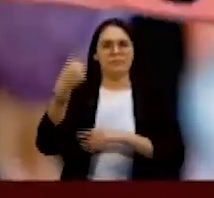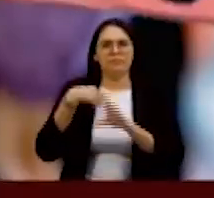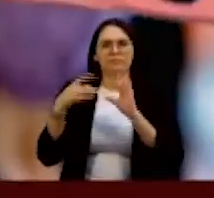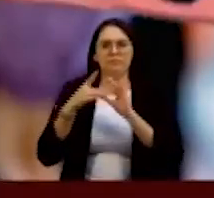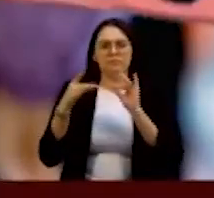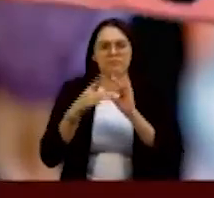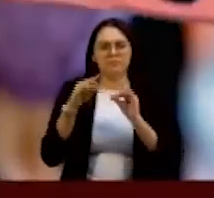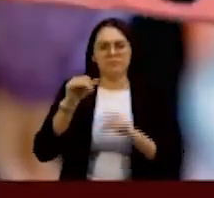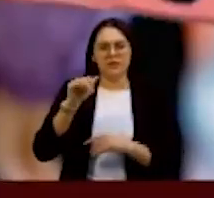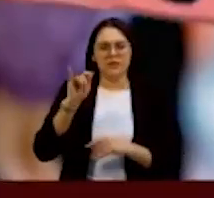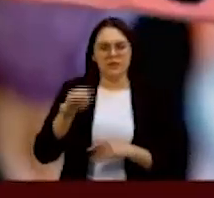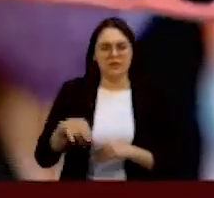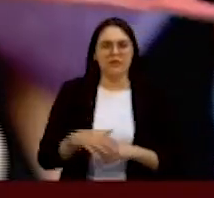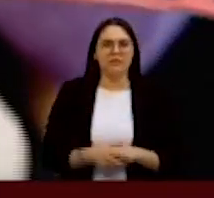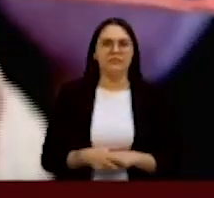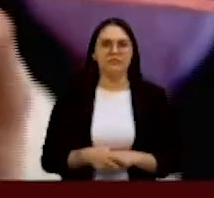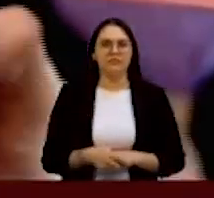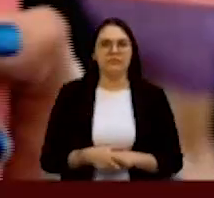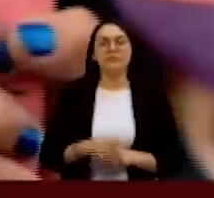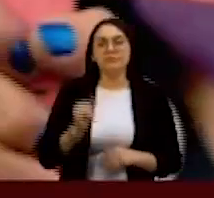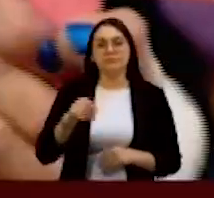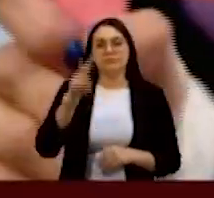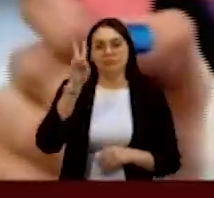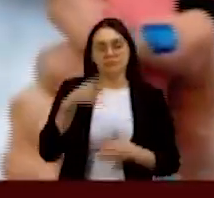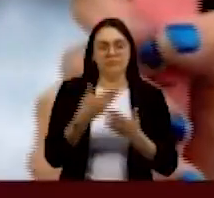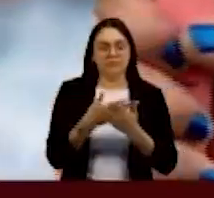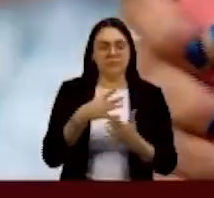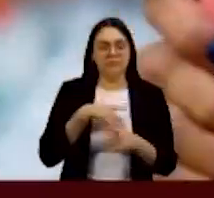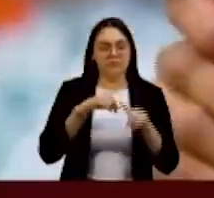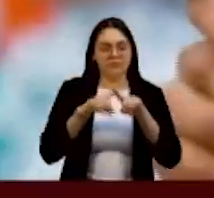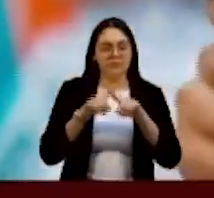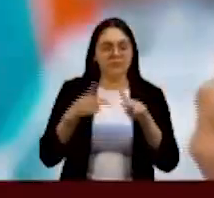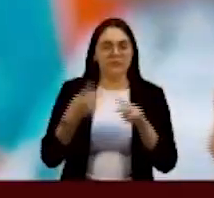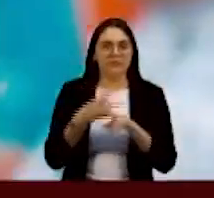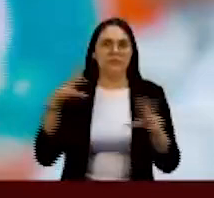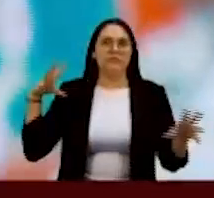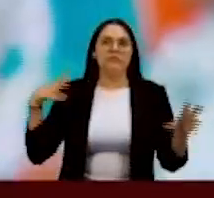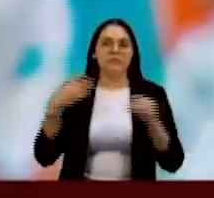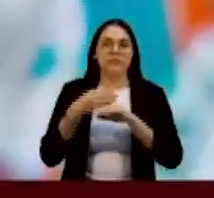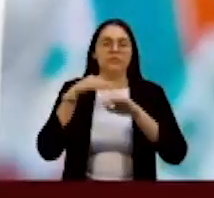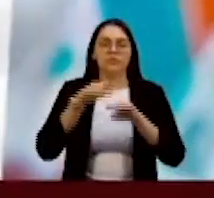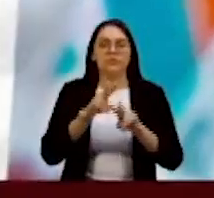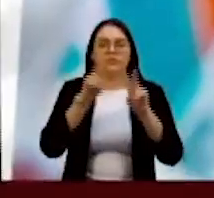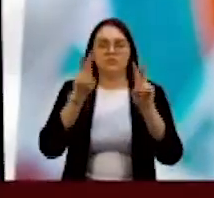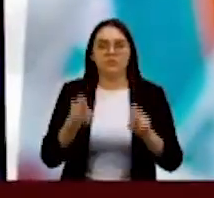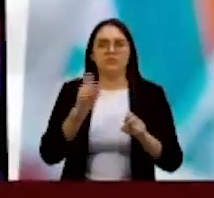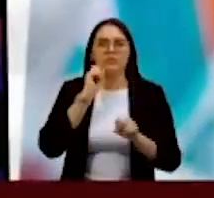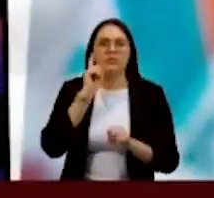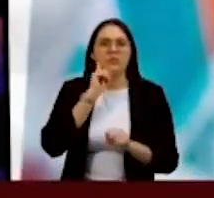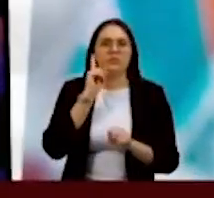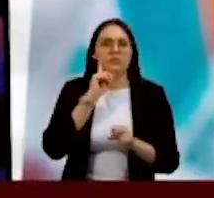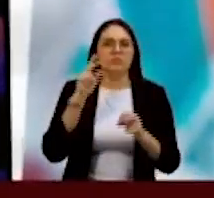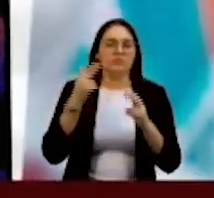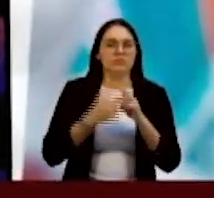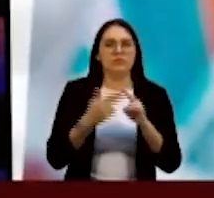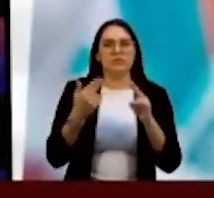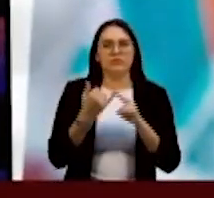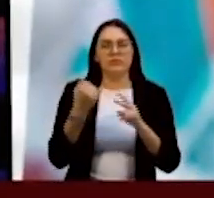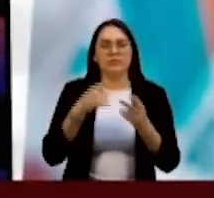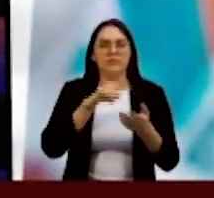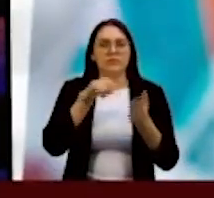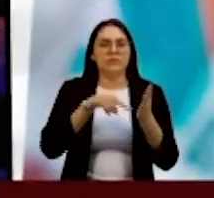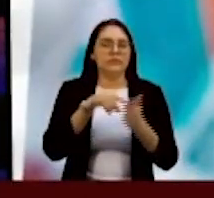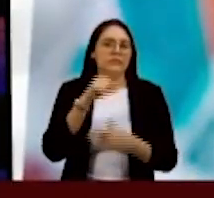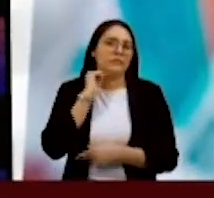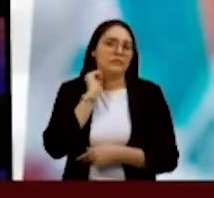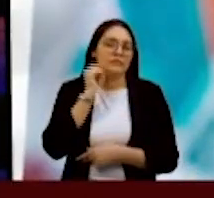Muchas gracias, Ania. Efectivamente, como bien lo dices, vamos ahora con este balance de los trabajos en materia de feminicidios en el Senado de la República. Nuestra compañera Karina